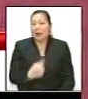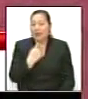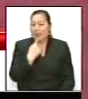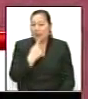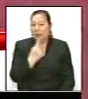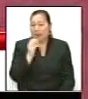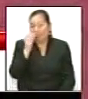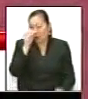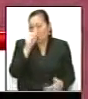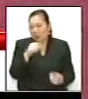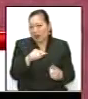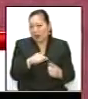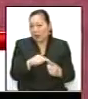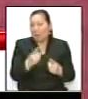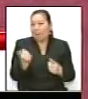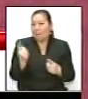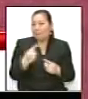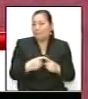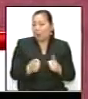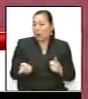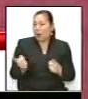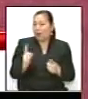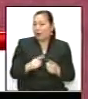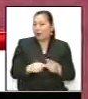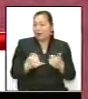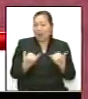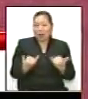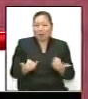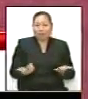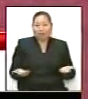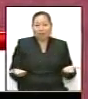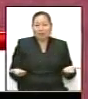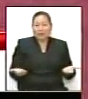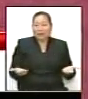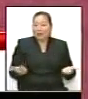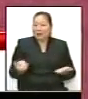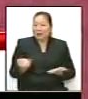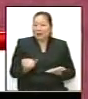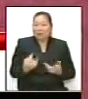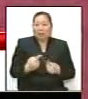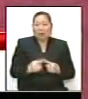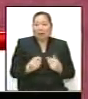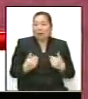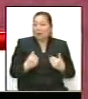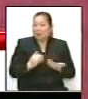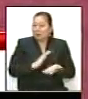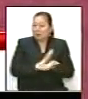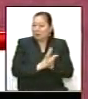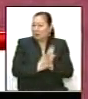señalándonos objetivos, pero hasta ahora lo que tenemos es un dibujo de reconstrucción, pero no tenemos nada,